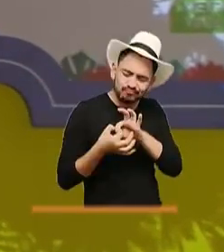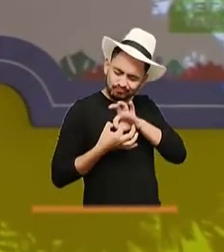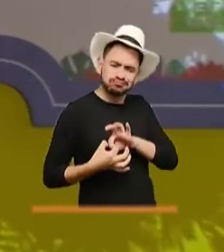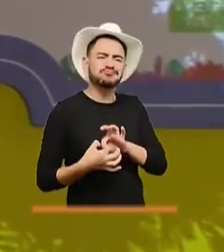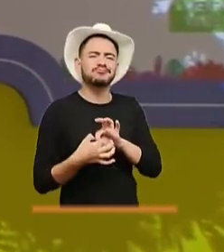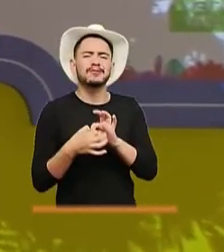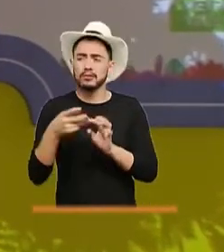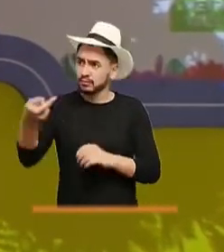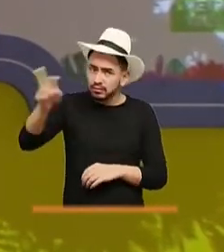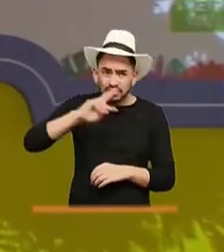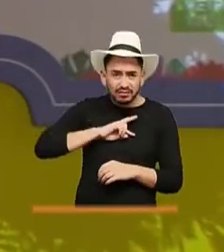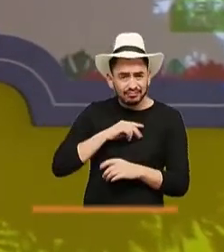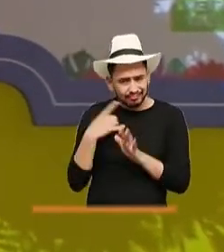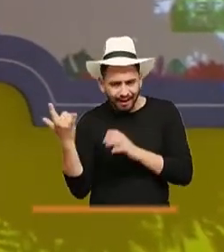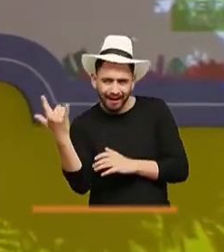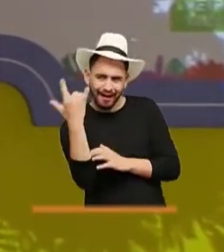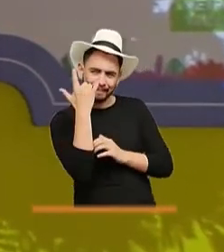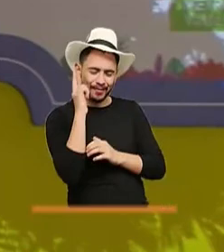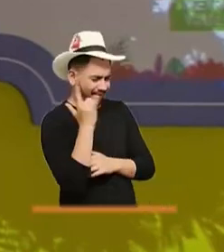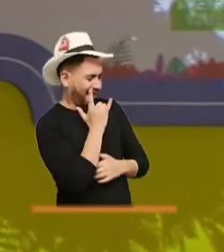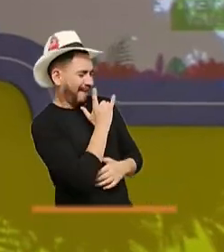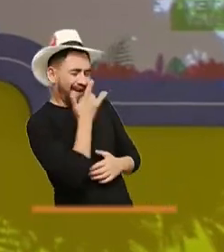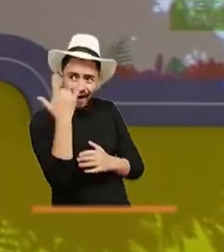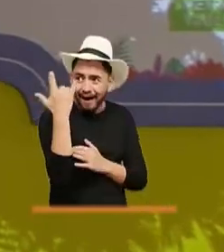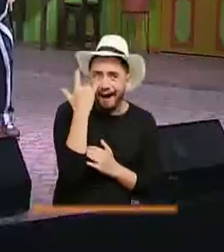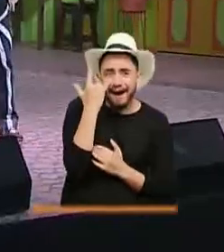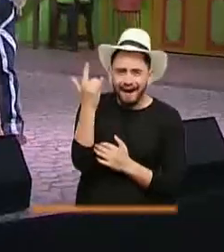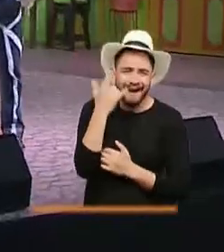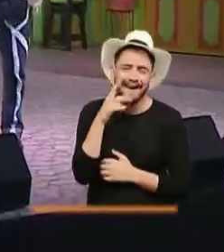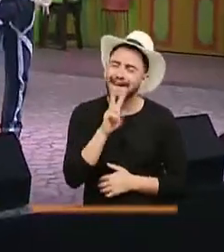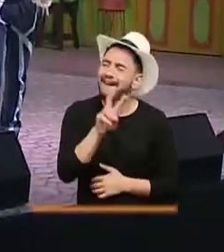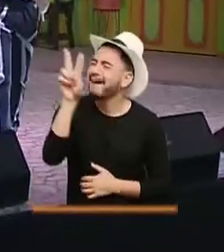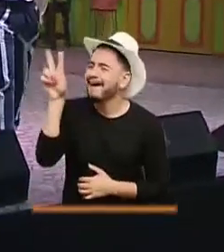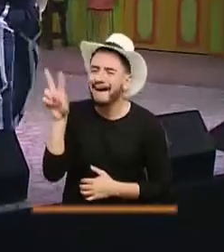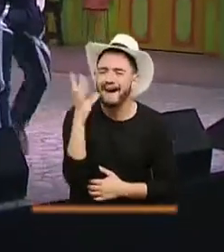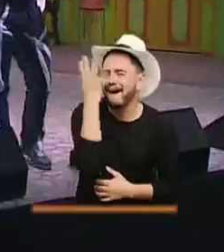te amo, yo a ella le lea los labios.